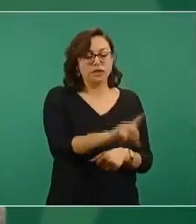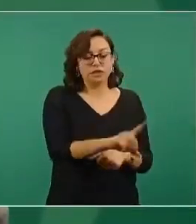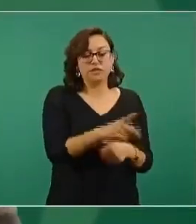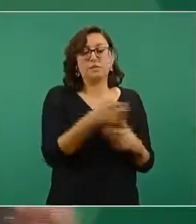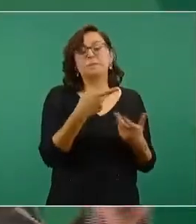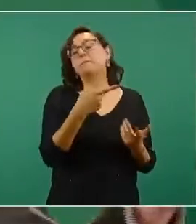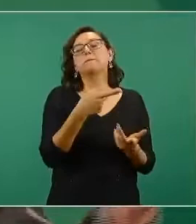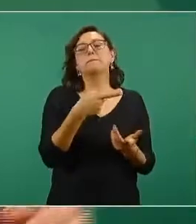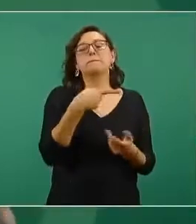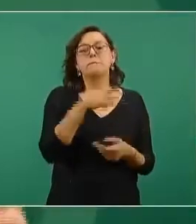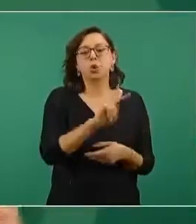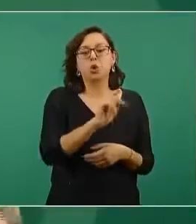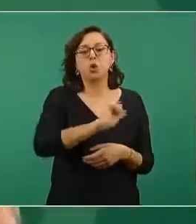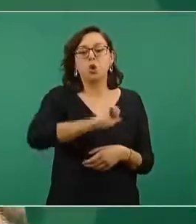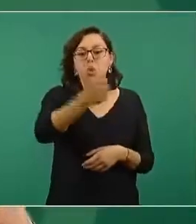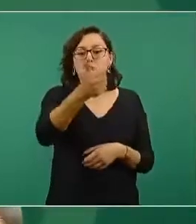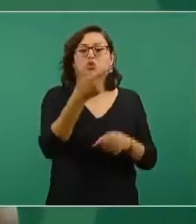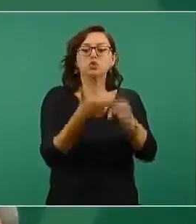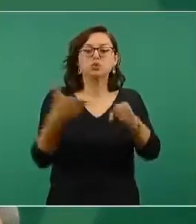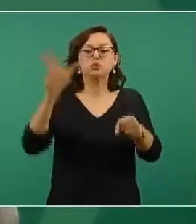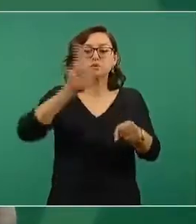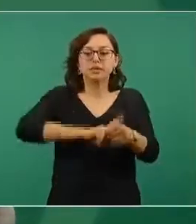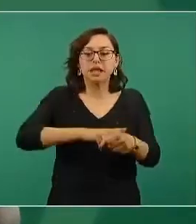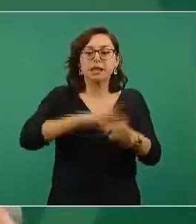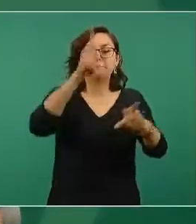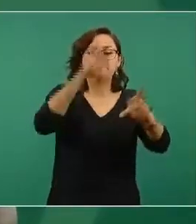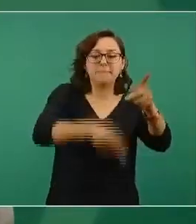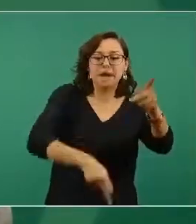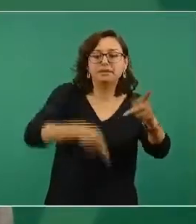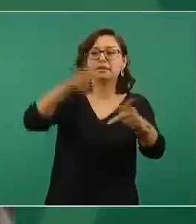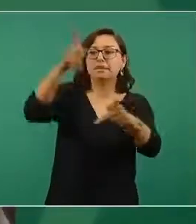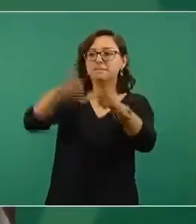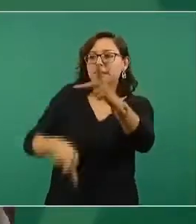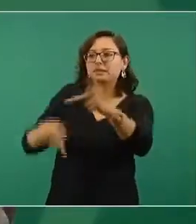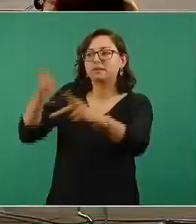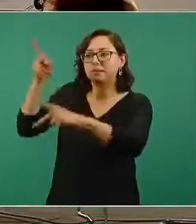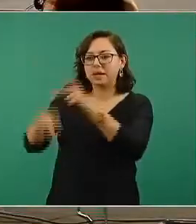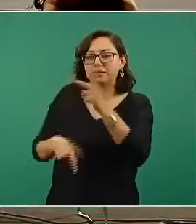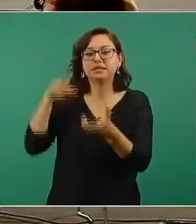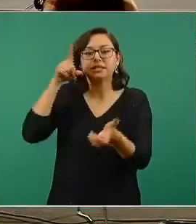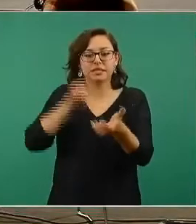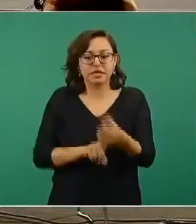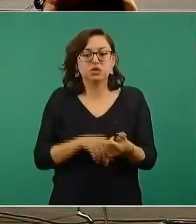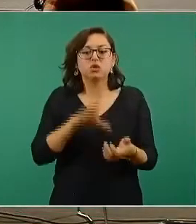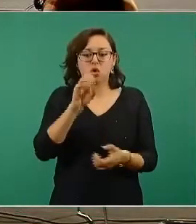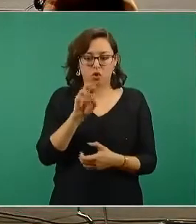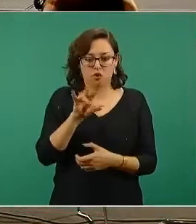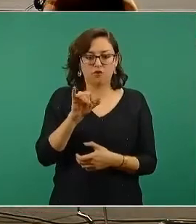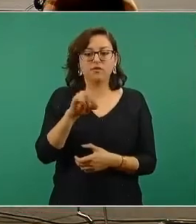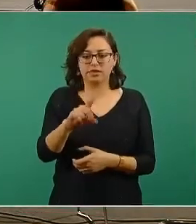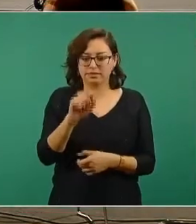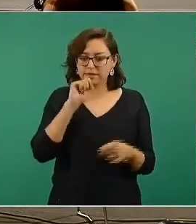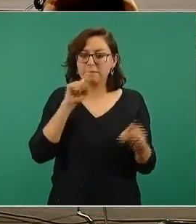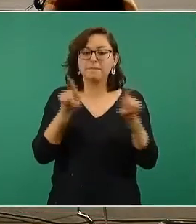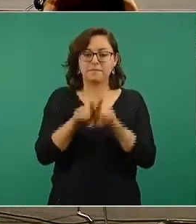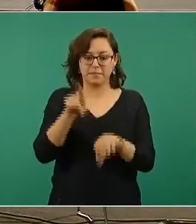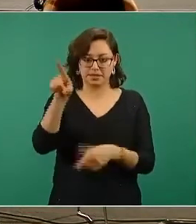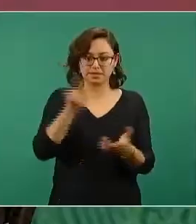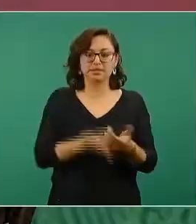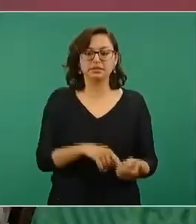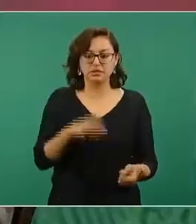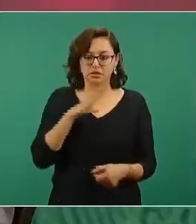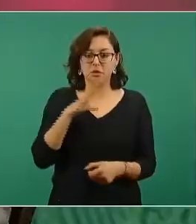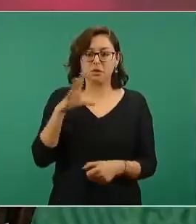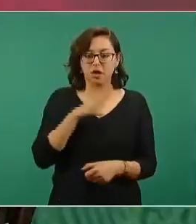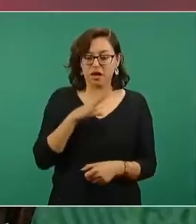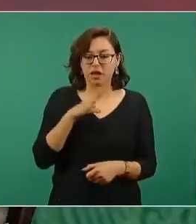pero en muchos hospitales se tenían áreas COVID, o se tienen áreas COVID, entonces el personal que está en estas áreas COVID y personal